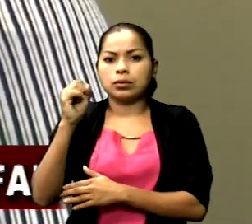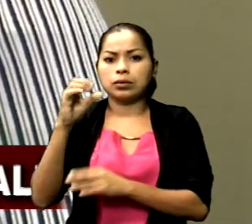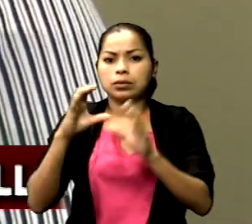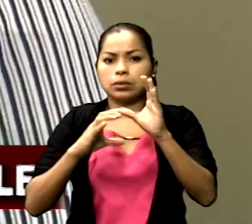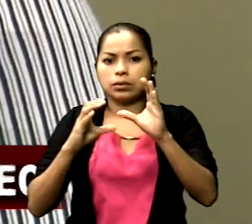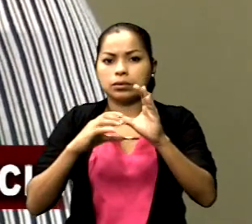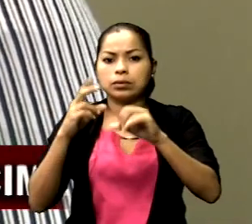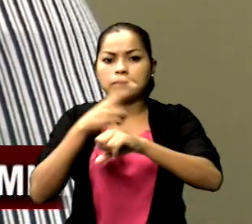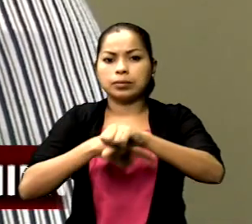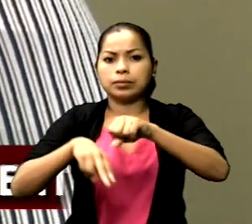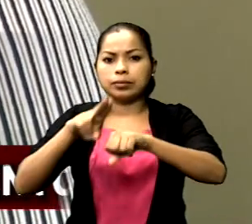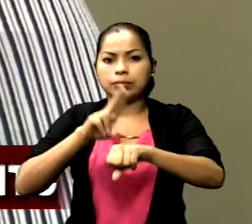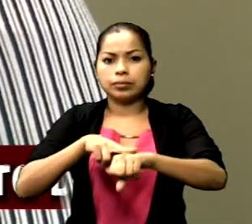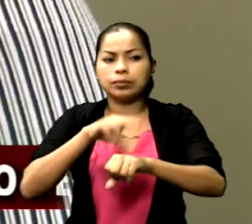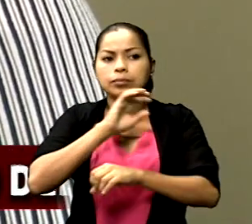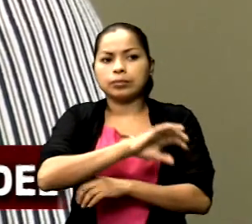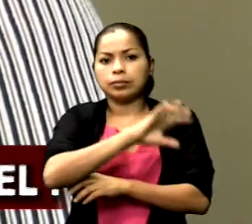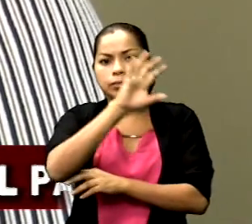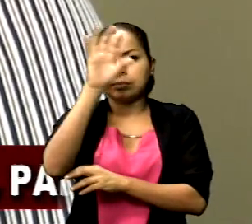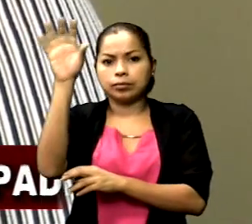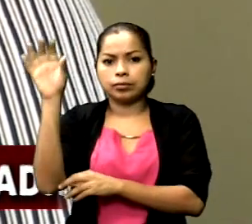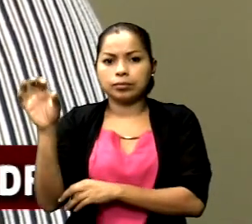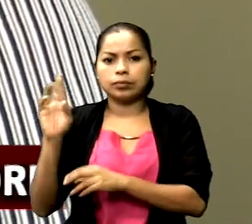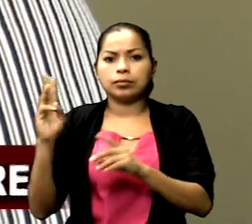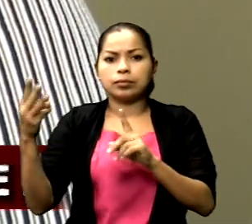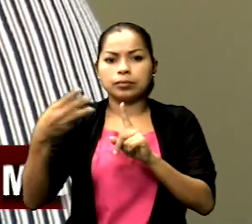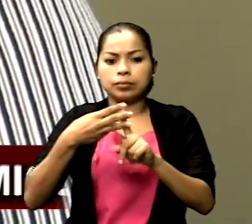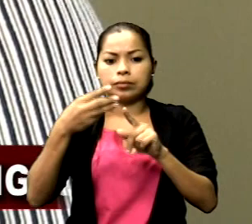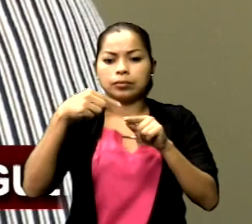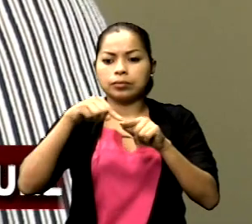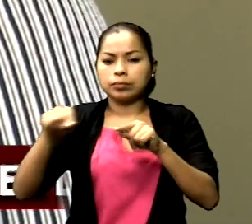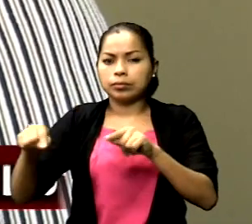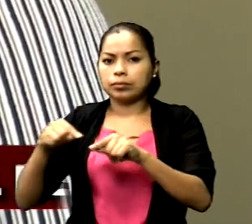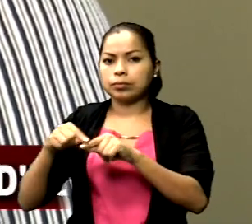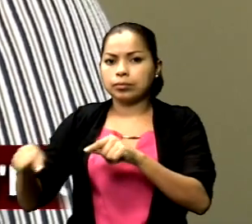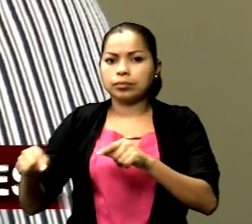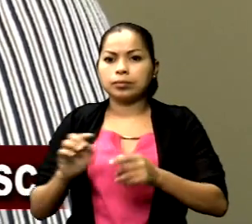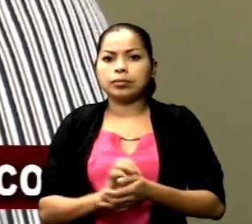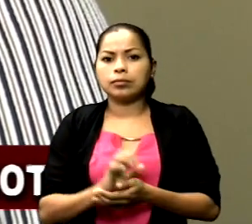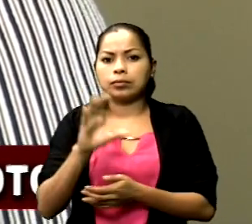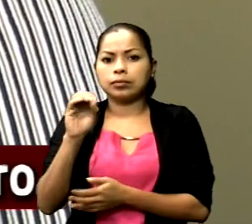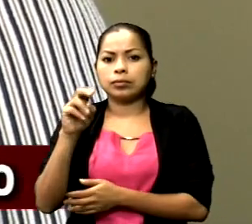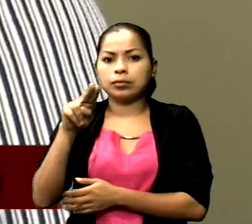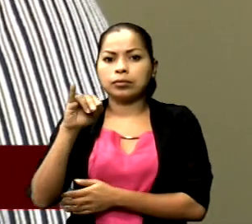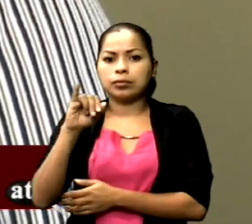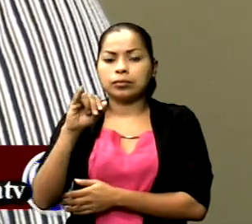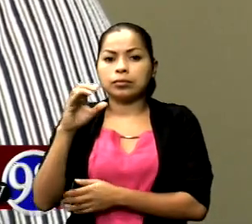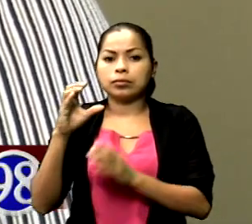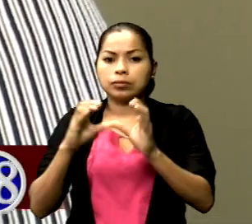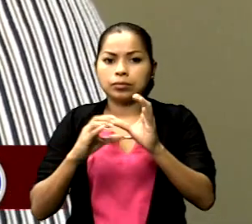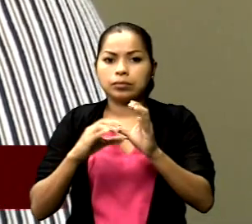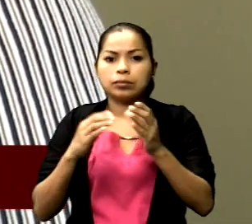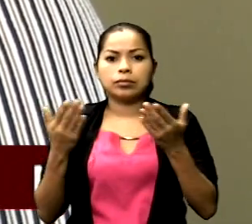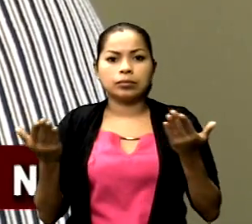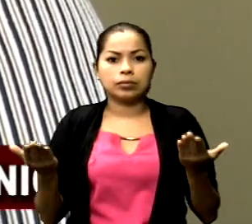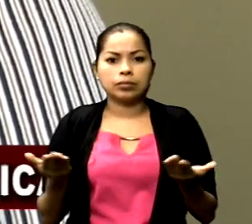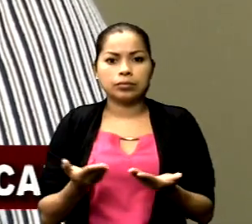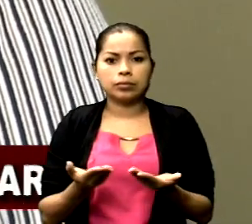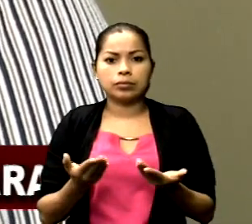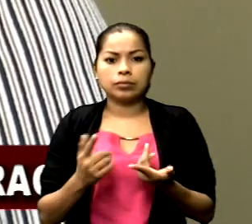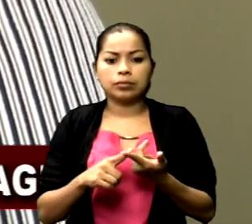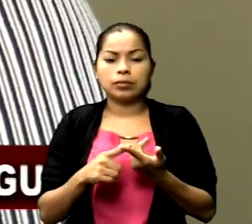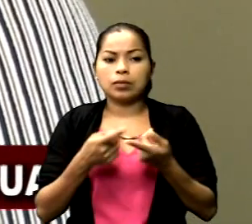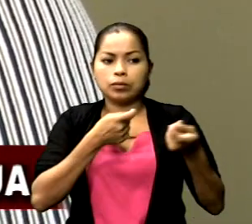a nivel nacional, departamental, regional y municipal. Entonces, las CONICIDA son las que llevan precisamente lo que es